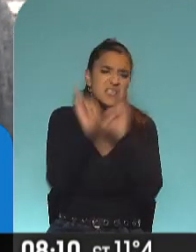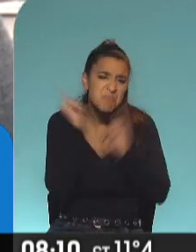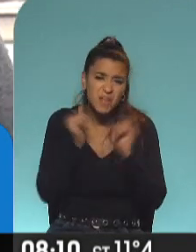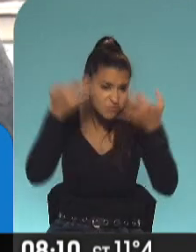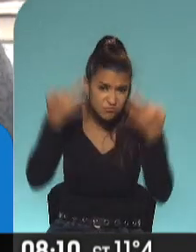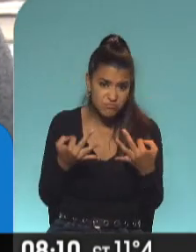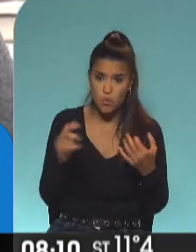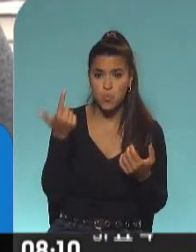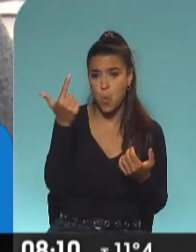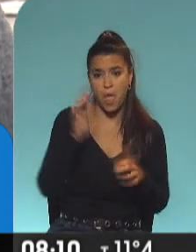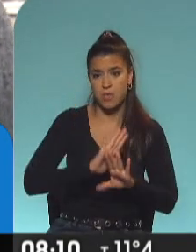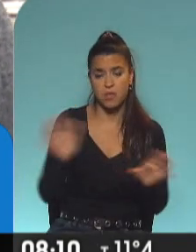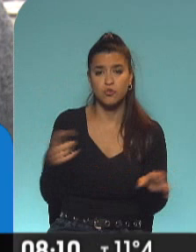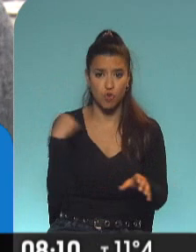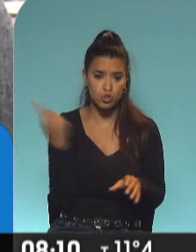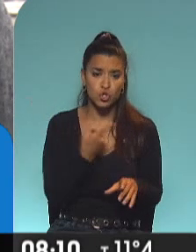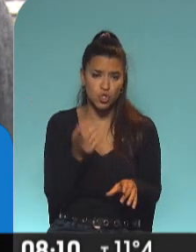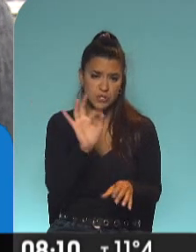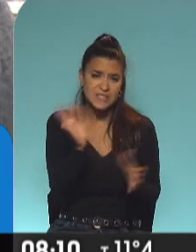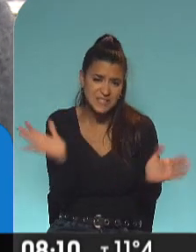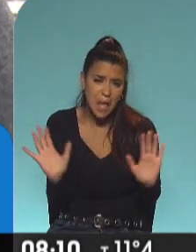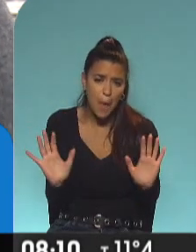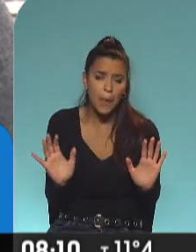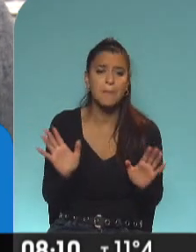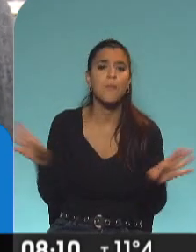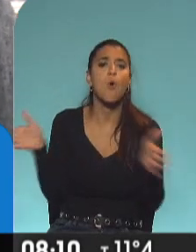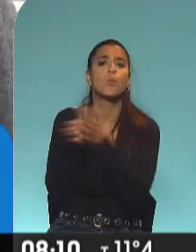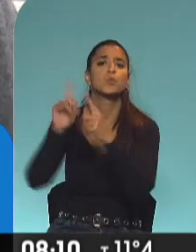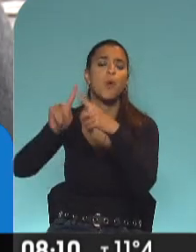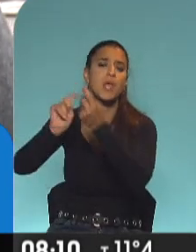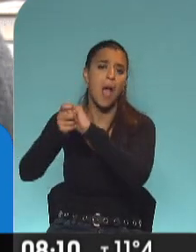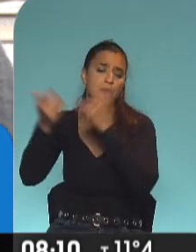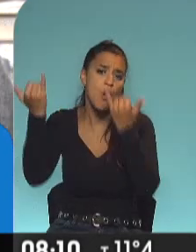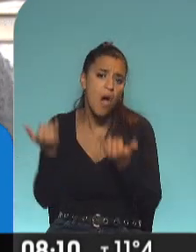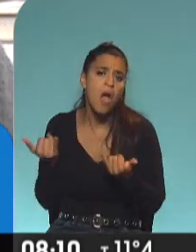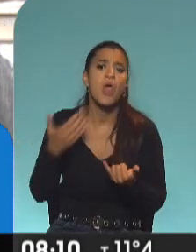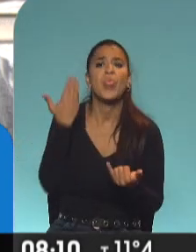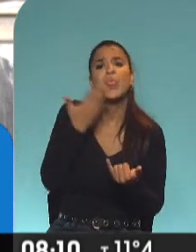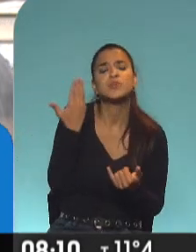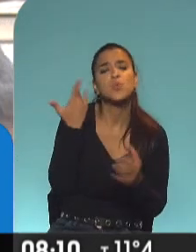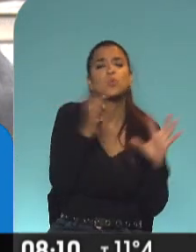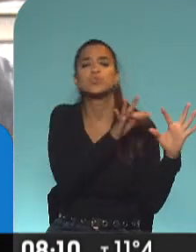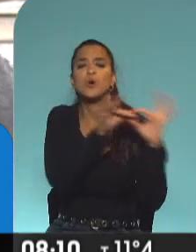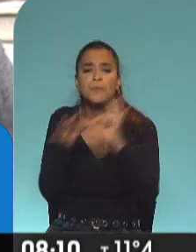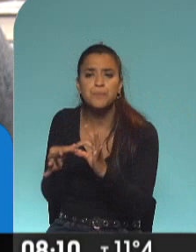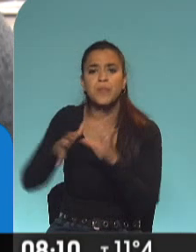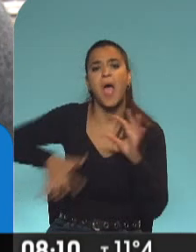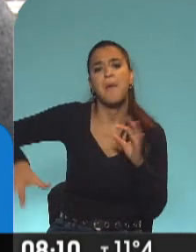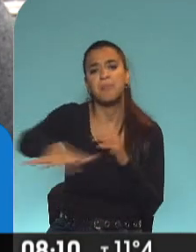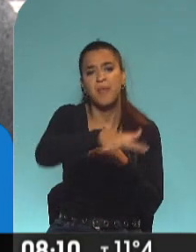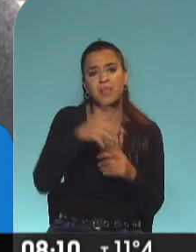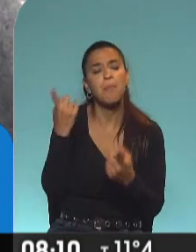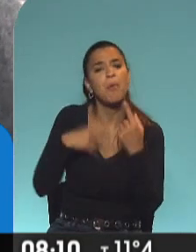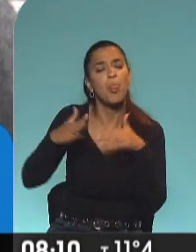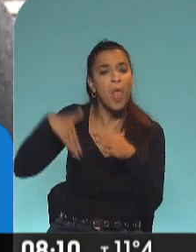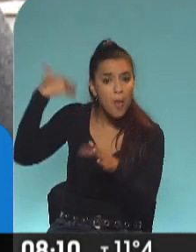explicación certera. Entendemos muchas veces que Juntos por el Cambio puede tener algún discurso vinculado al ambientalismo, pero